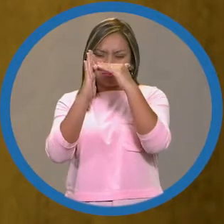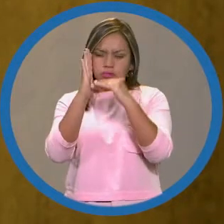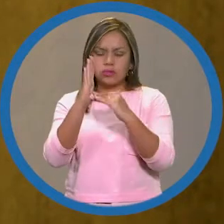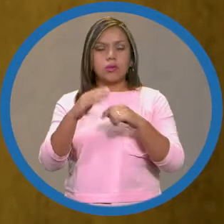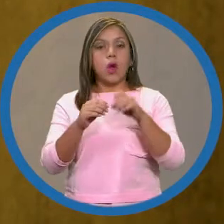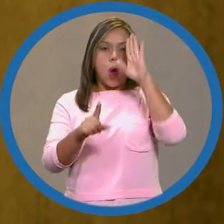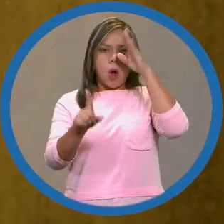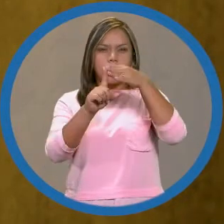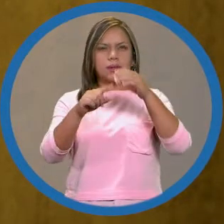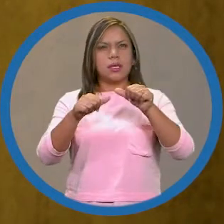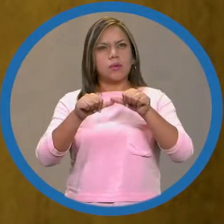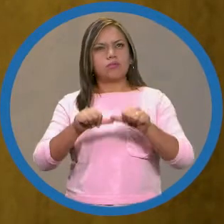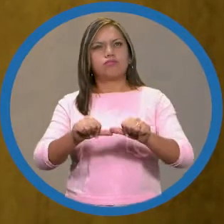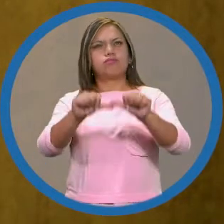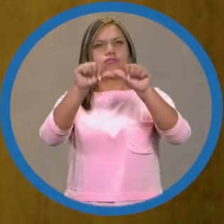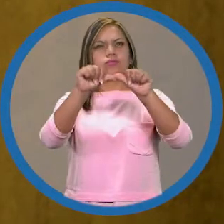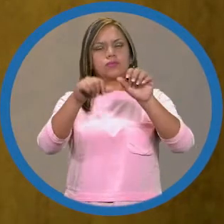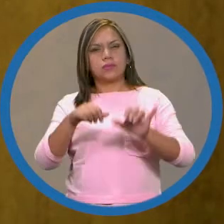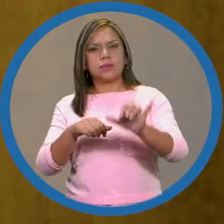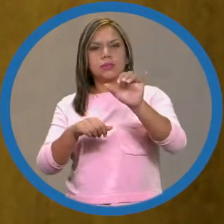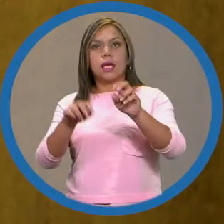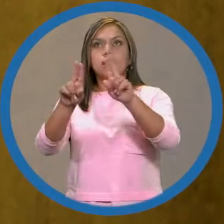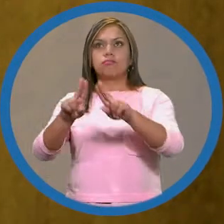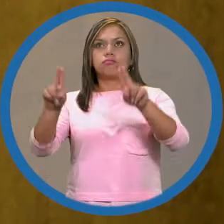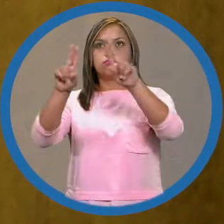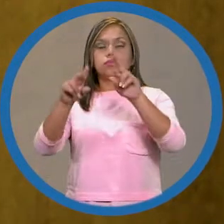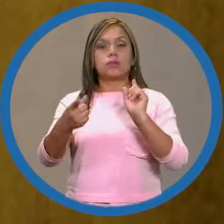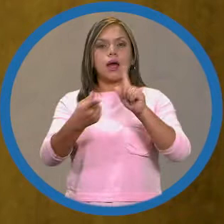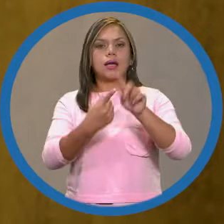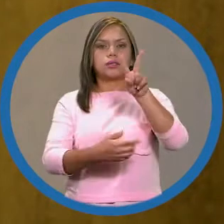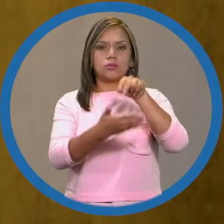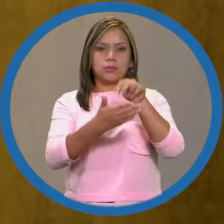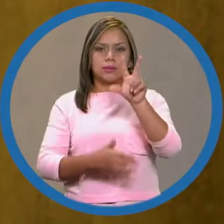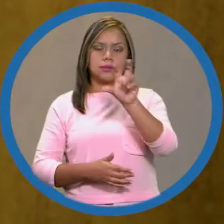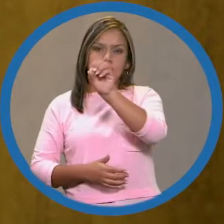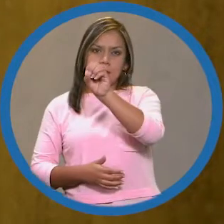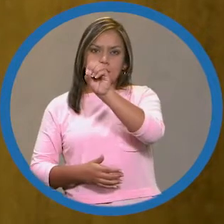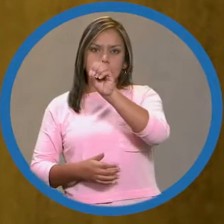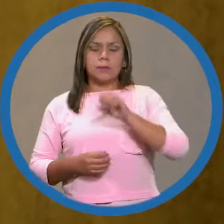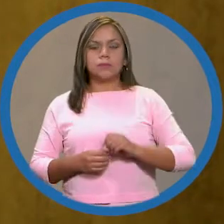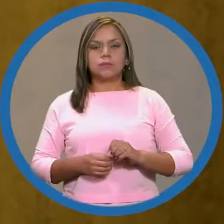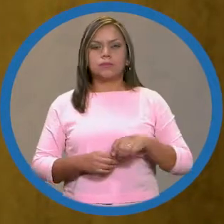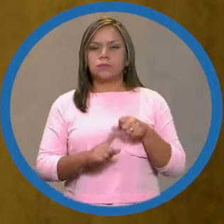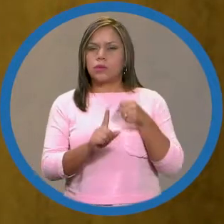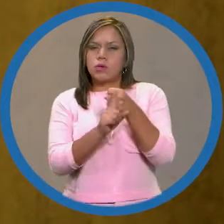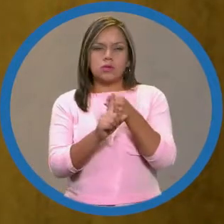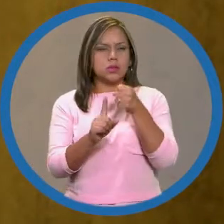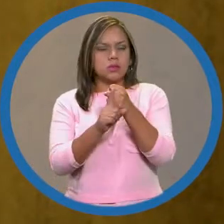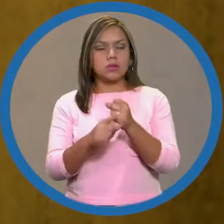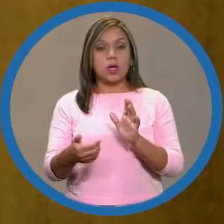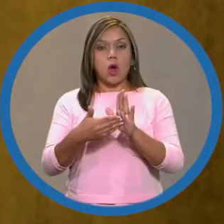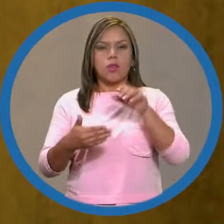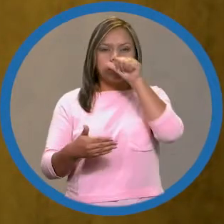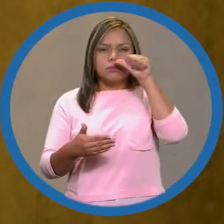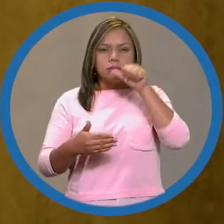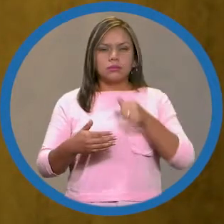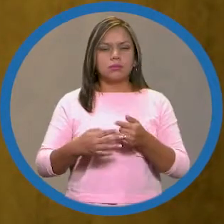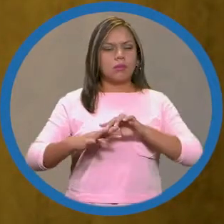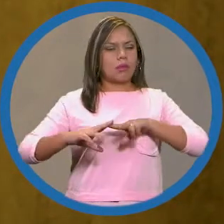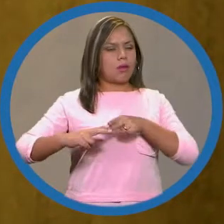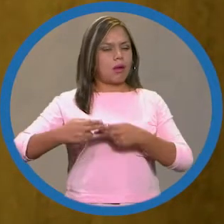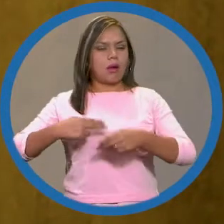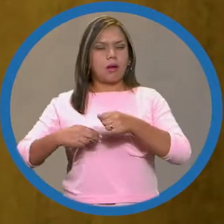de Desarrollo Sostenible de Naciones Unidas hasta el año 2030. La lucha contra el tráfico de drogas,